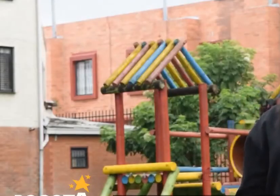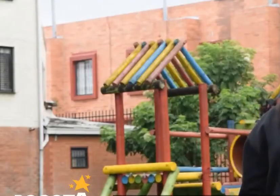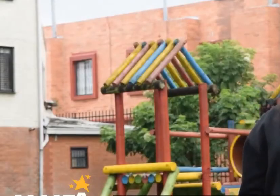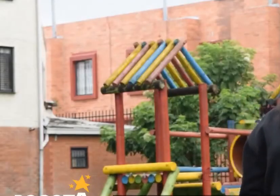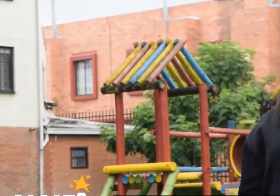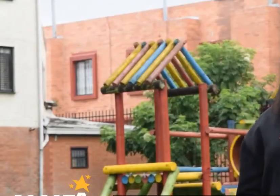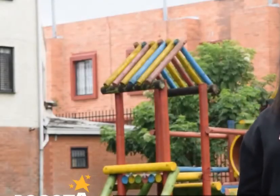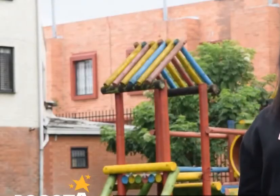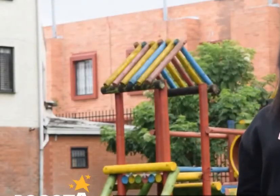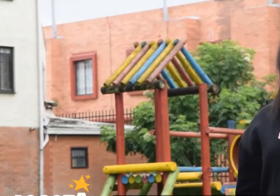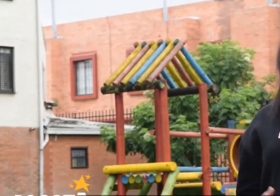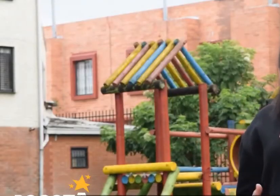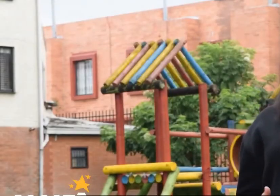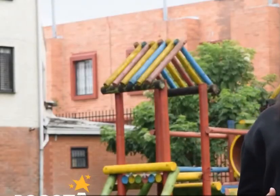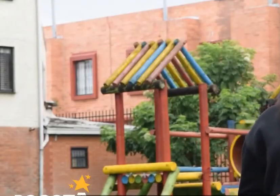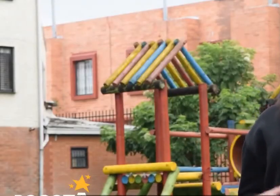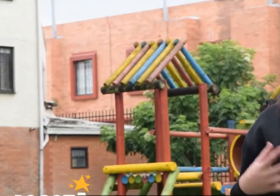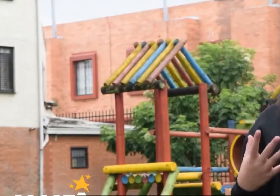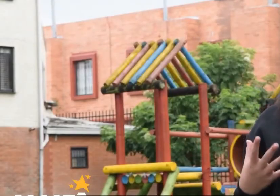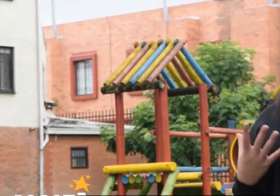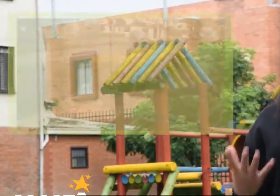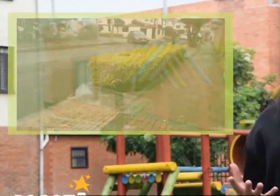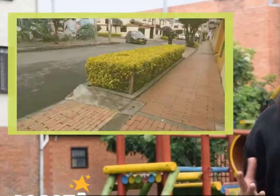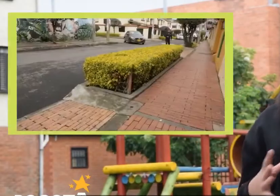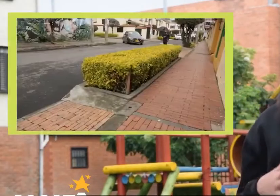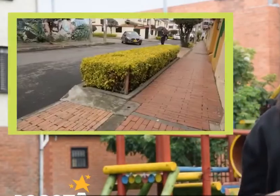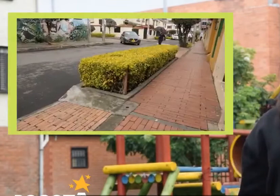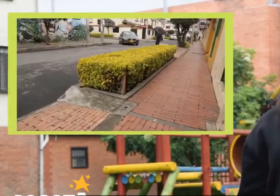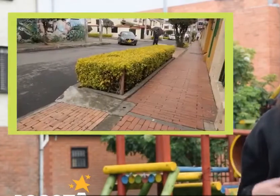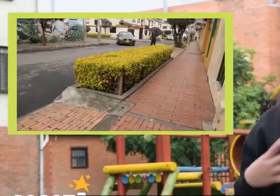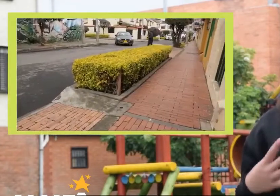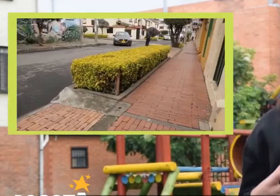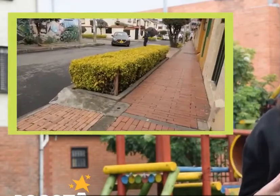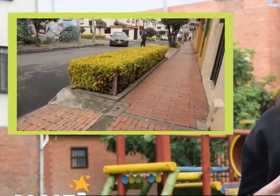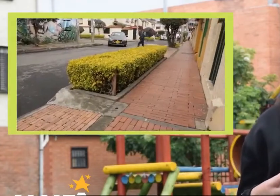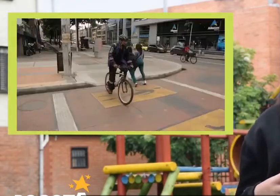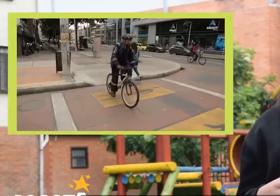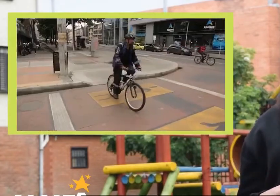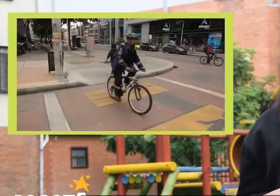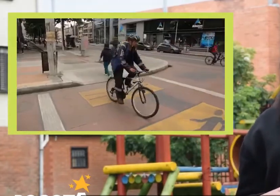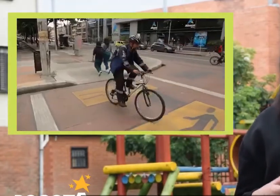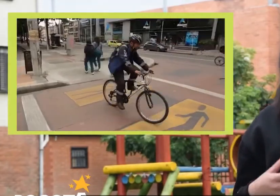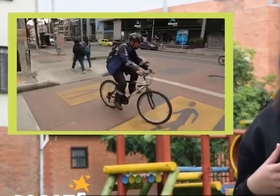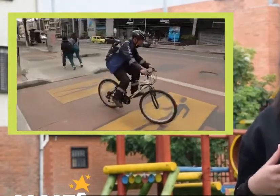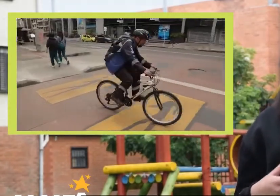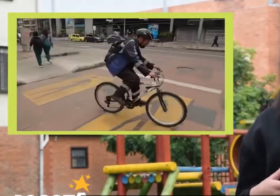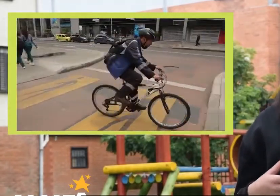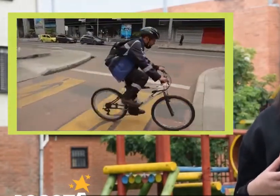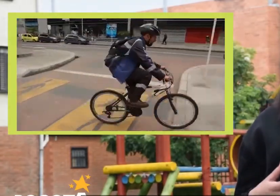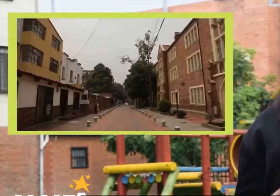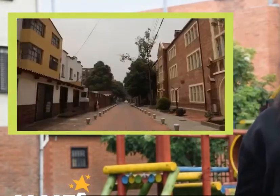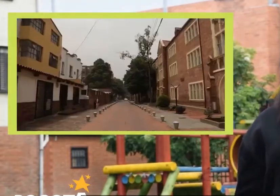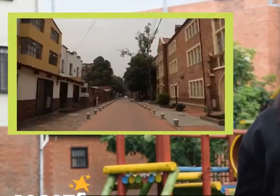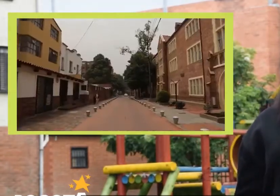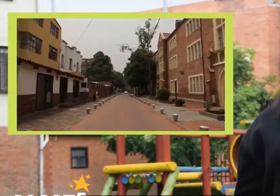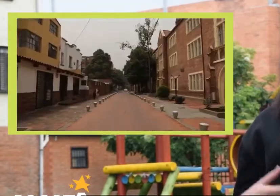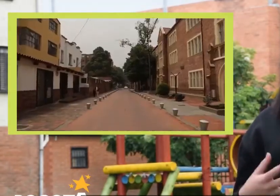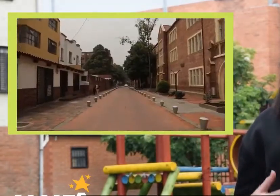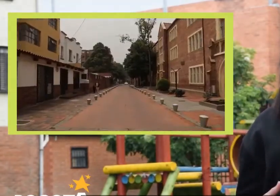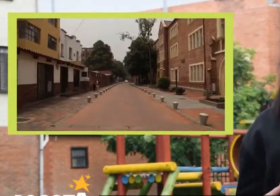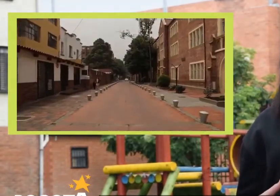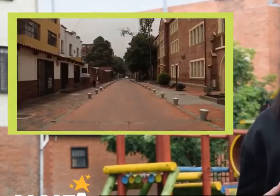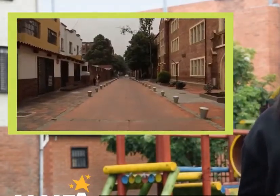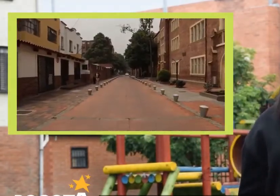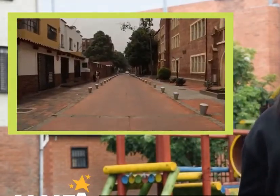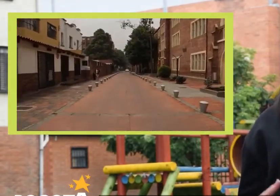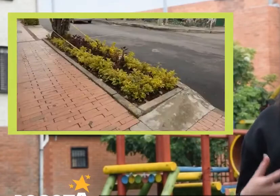de obras se pueden postular? Intervenciones o construcción de andenes, plazoletas, ciclorrutas, equipamientos urbanos como